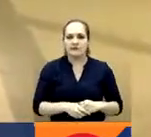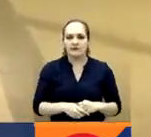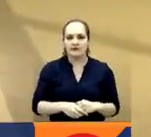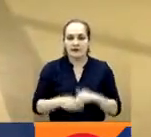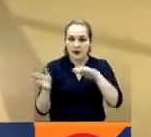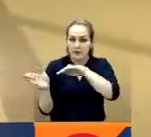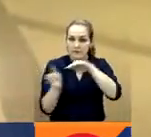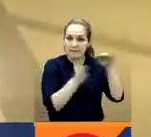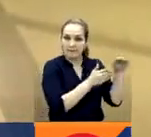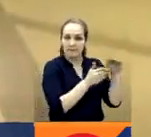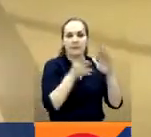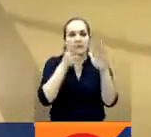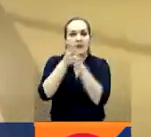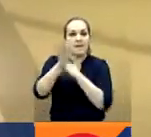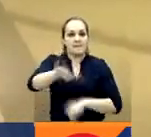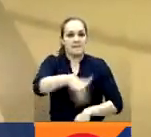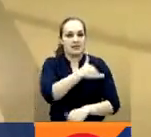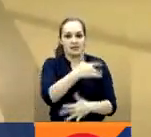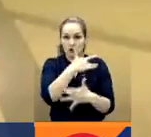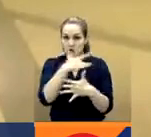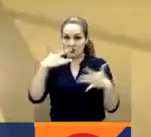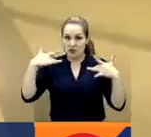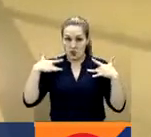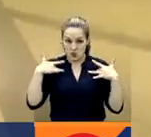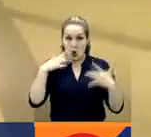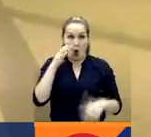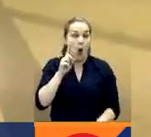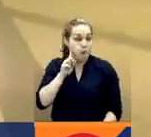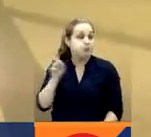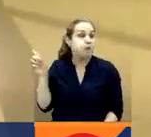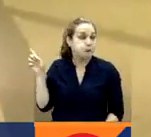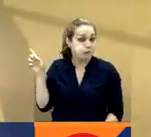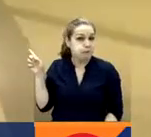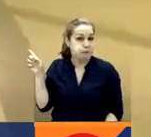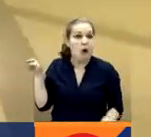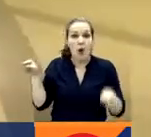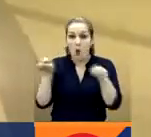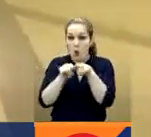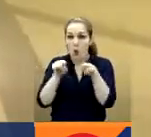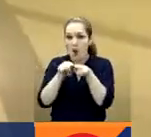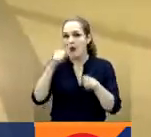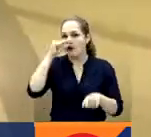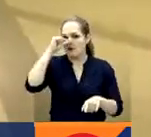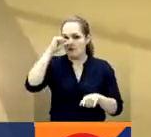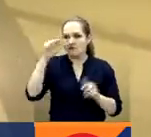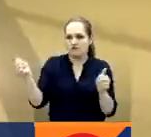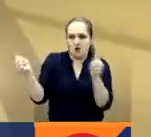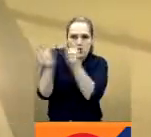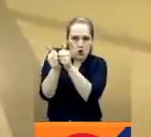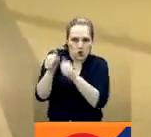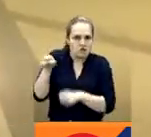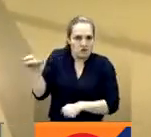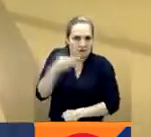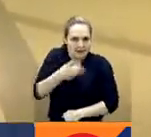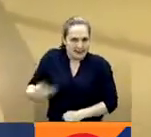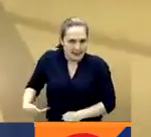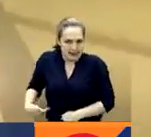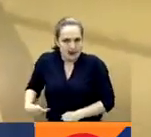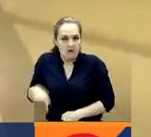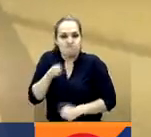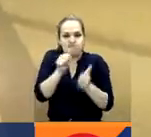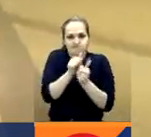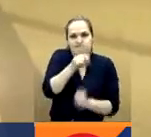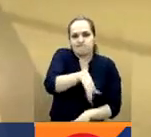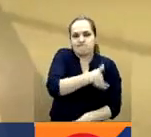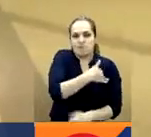Por otro lado, el ministro de Salud, Fernando Ruiz, quien está aquí en Dubái participando de esta gira presidencial, anunció que en 2 semanas